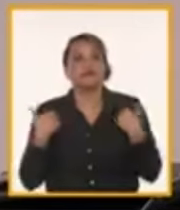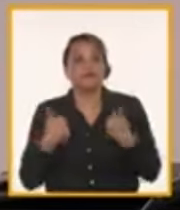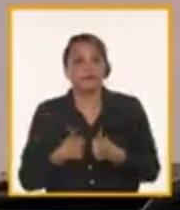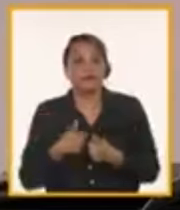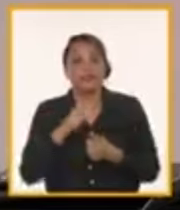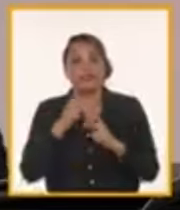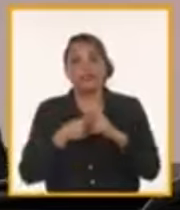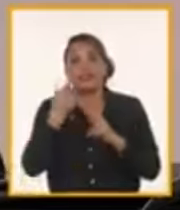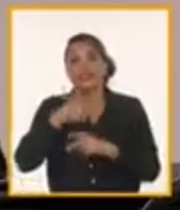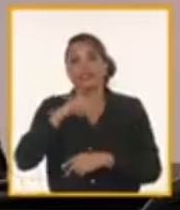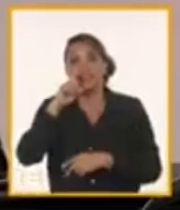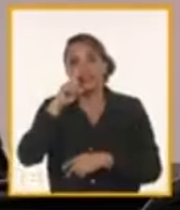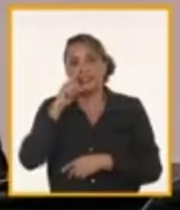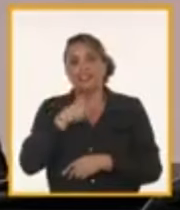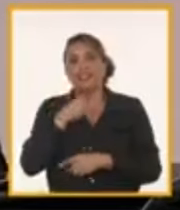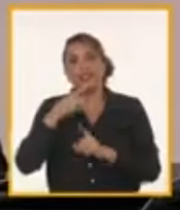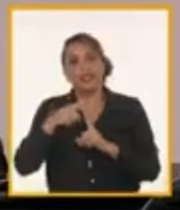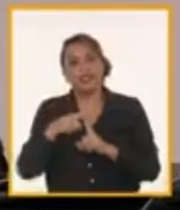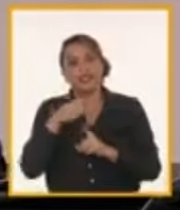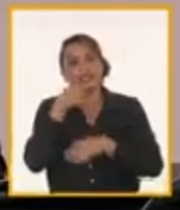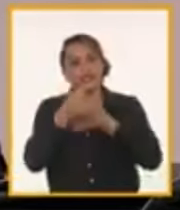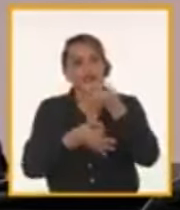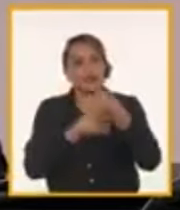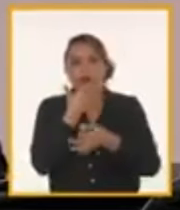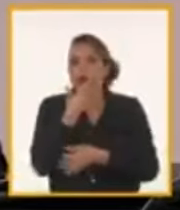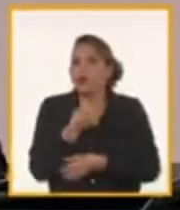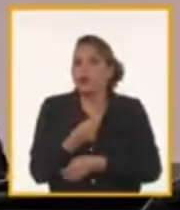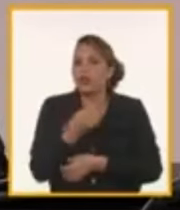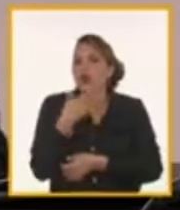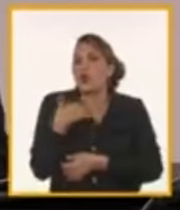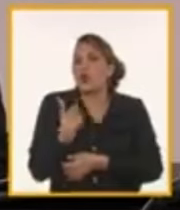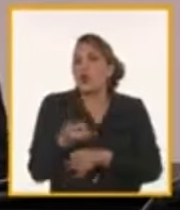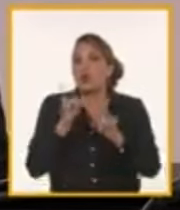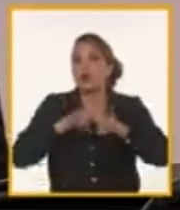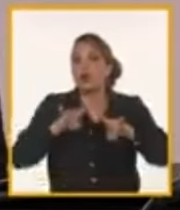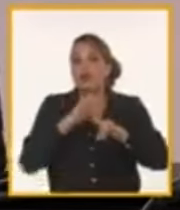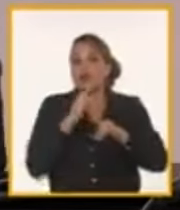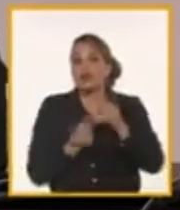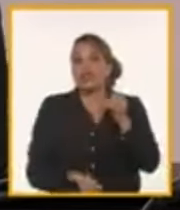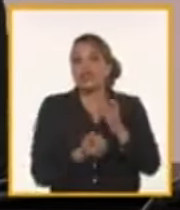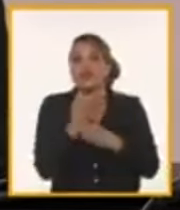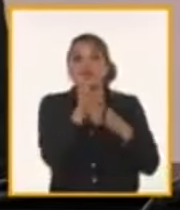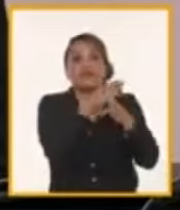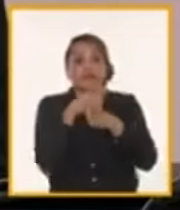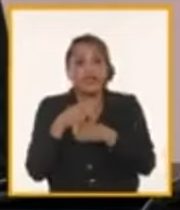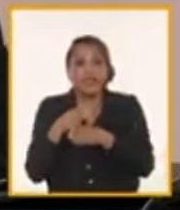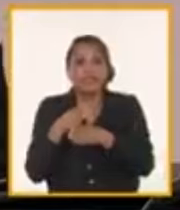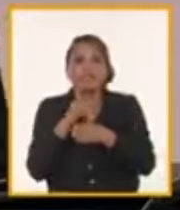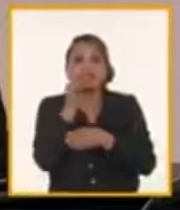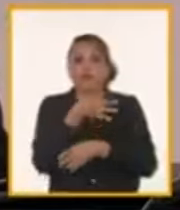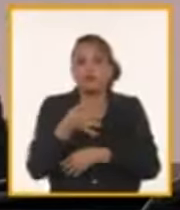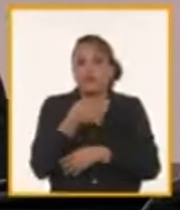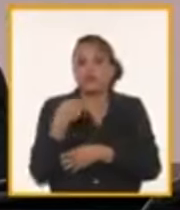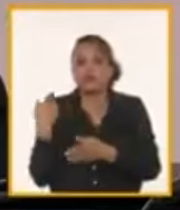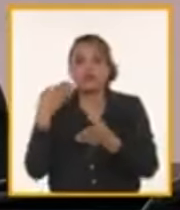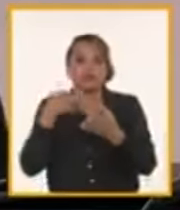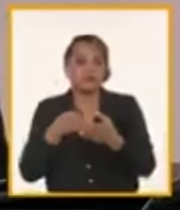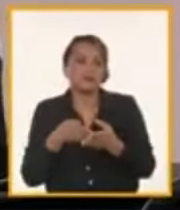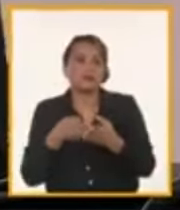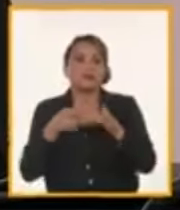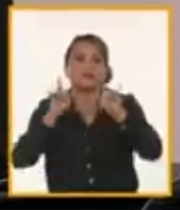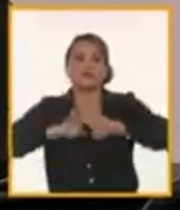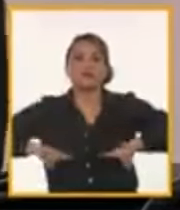nosotros y me gustaría dié para hablar un poco de cómo una universidad que surgió diferente que surgió de los municipios para llegar a tener una